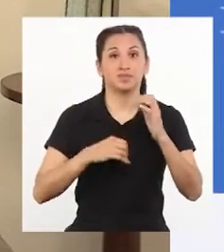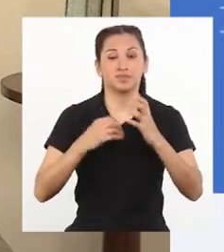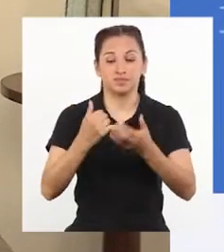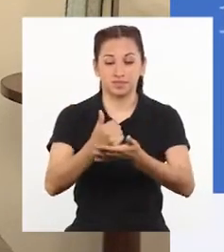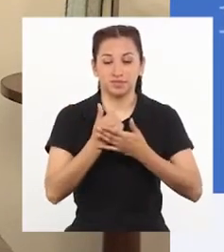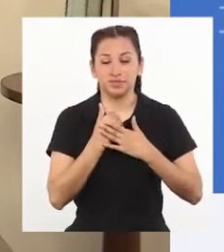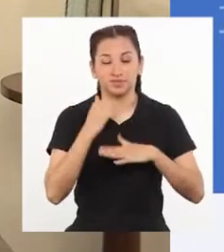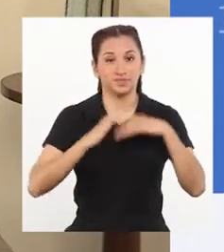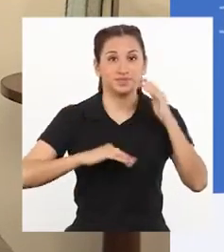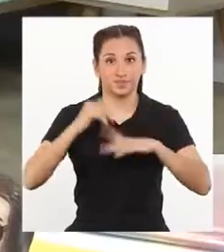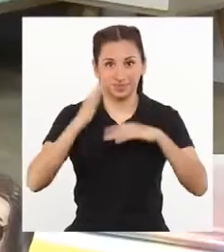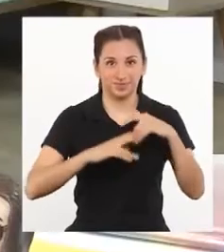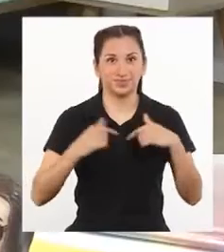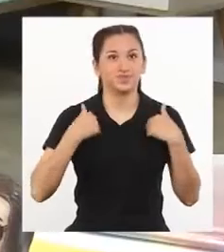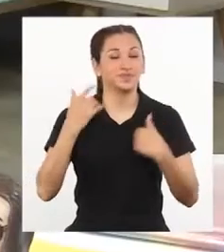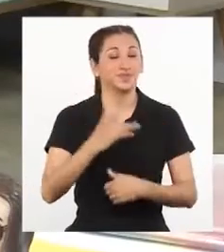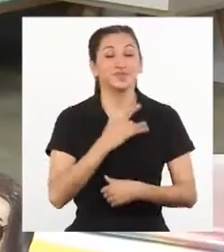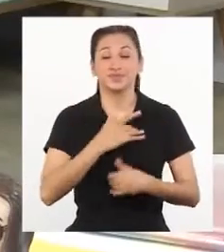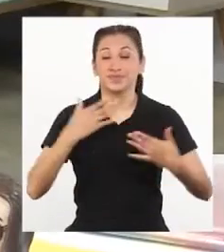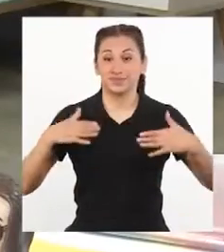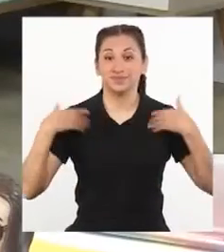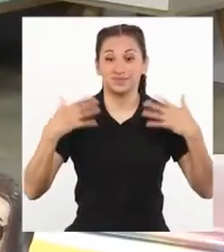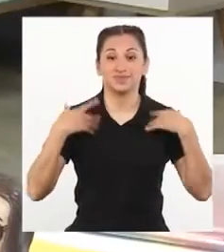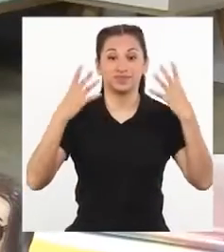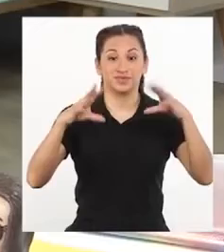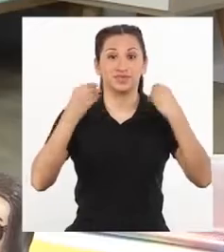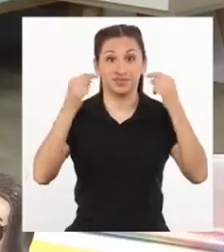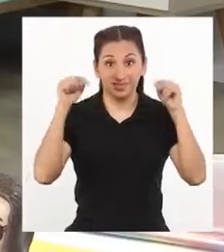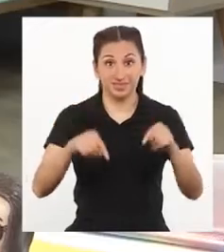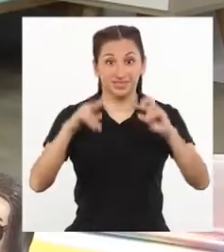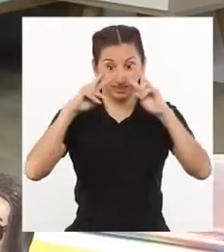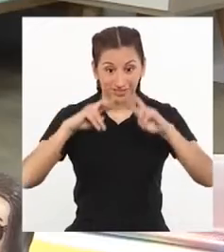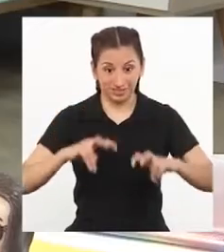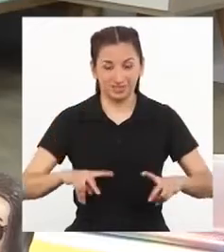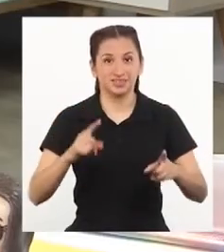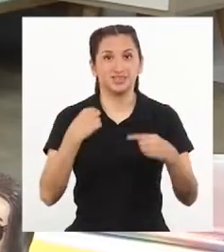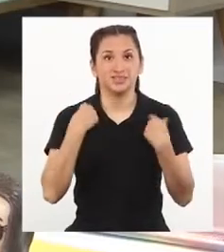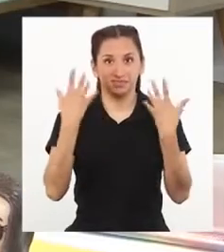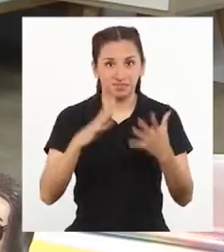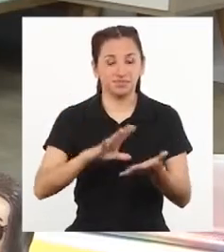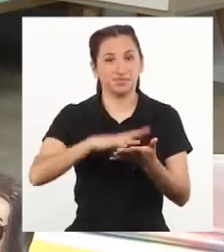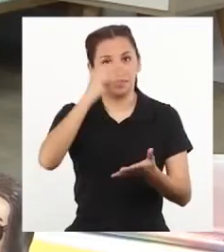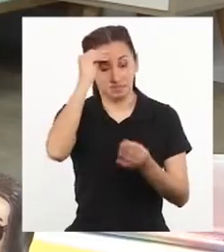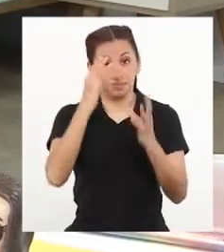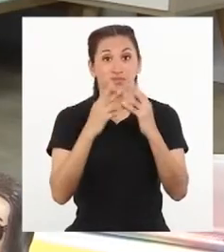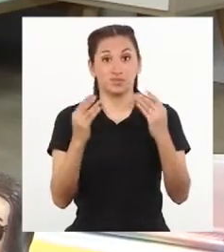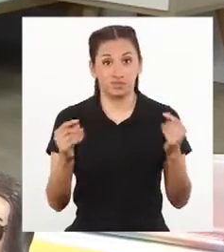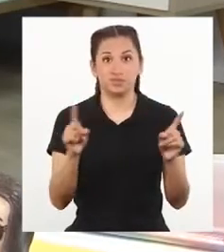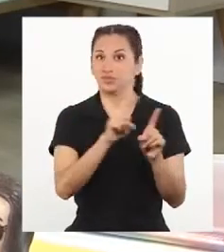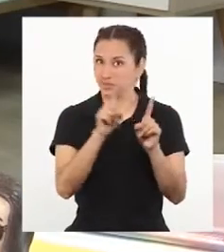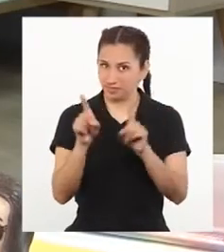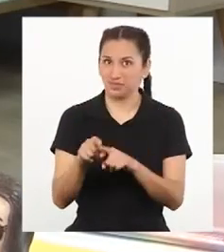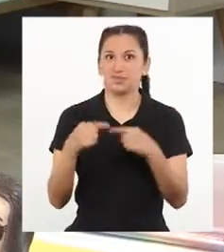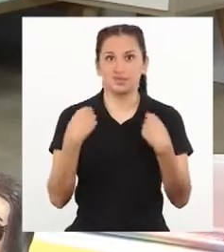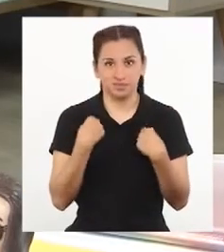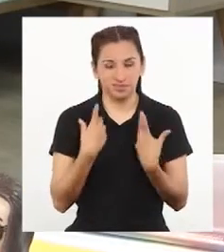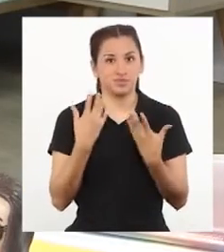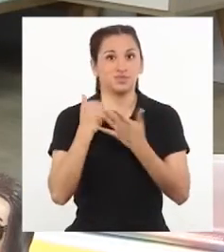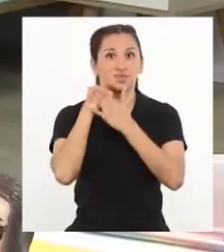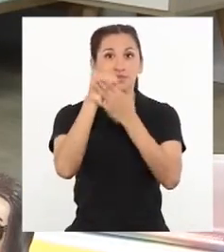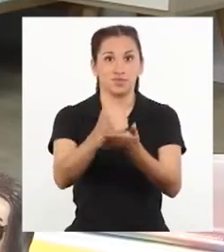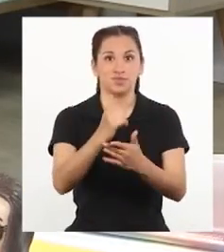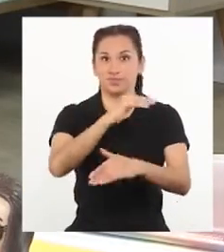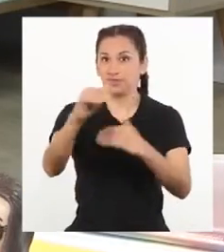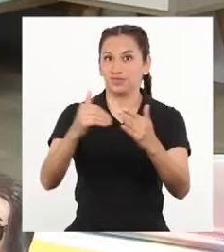recreativas constructivas. Estoy feliz porque siento que con esta investigación no solo he aprendido mucho, sino que